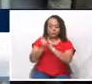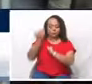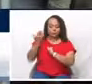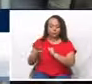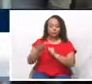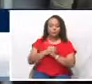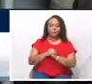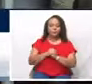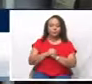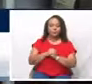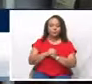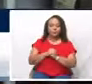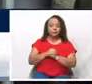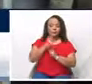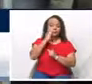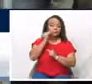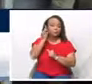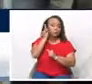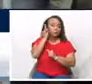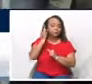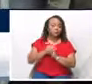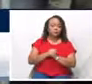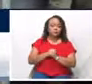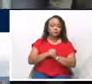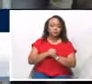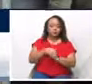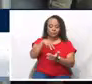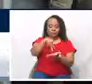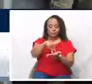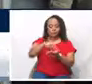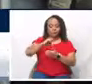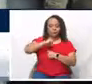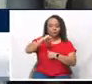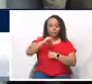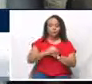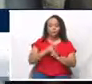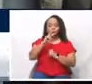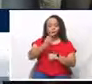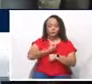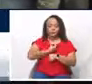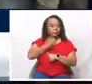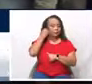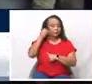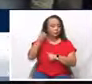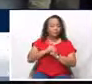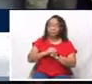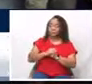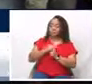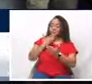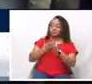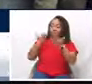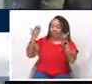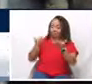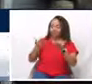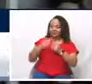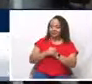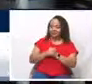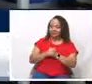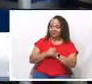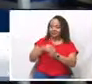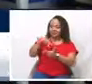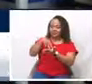Acá me encuentro con la abuela de don Sherman Witty, ganador de 2 medallas de oro. Bueno, bien recibido va a estar